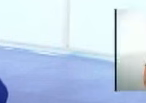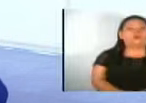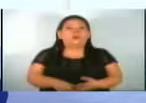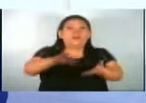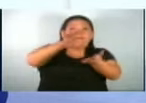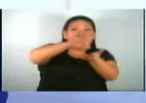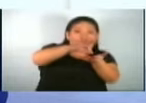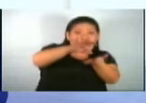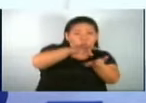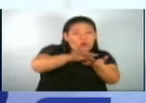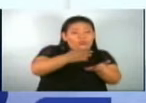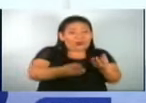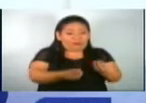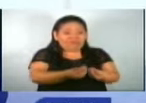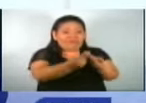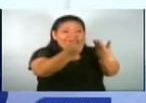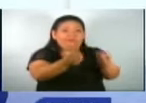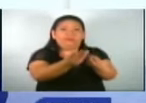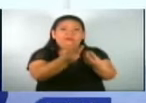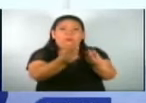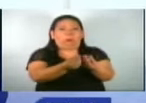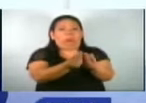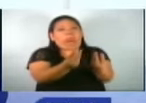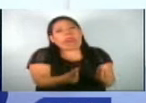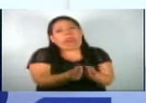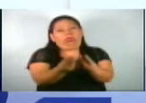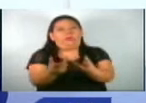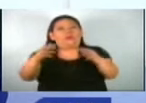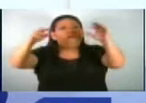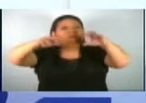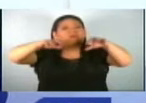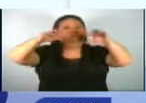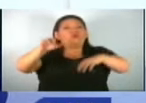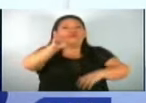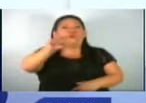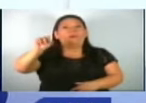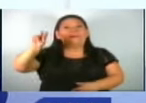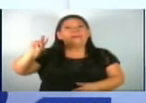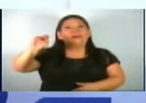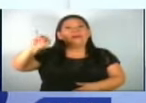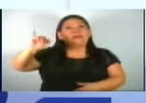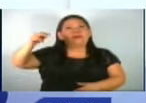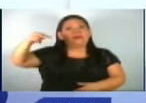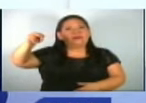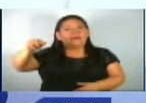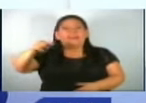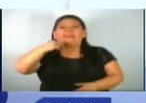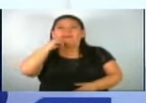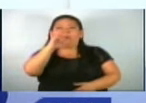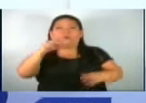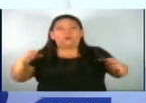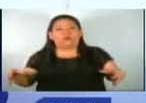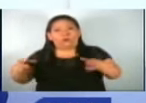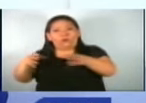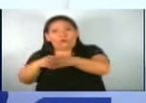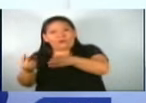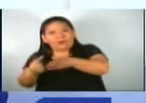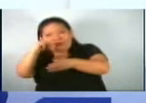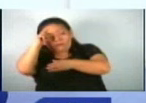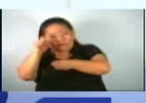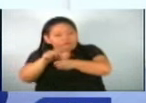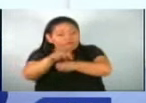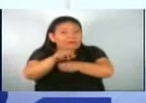frijol podrían resultar afectados por el fenómeno de la Niña. Así lo aseguran una gremial de productores agropecuarios. Recomiendan